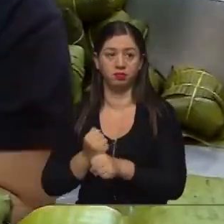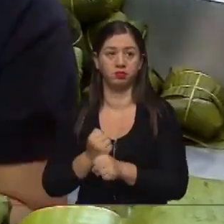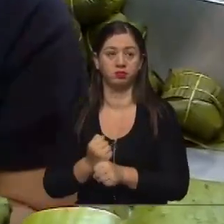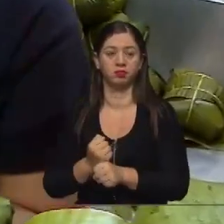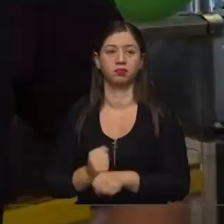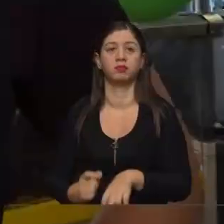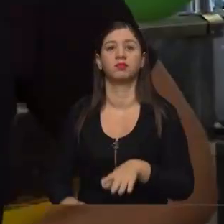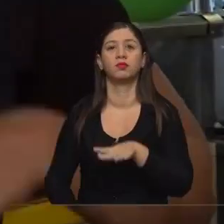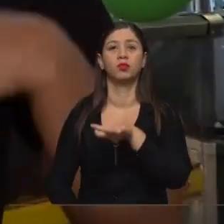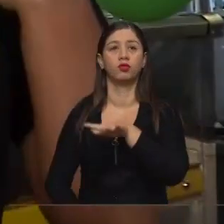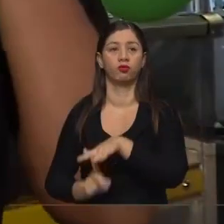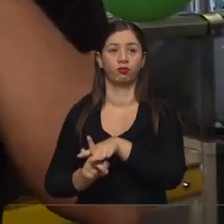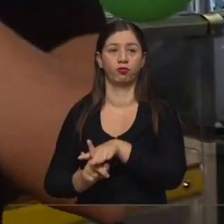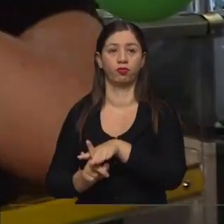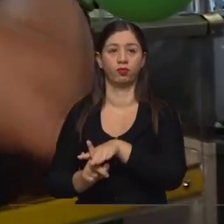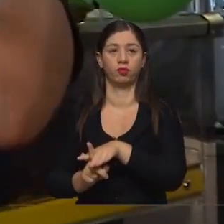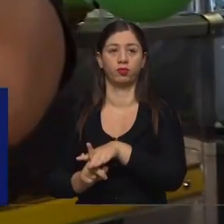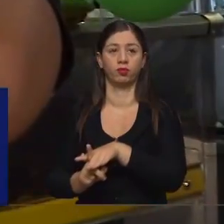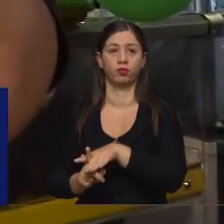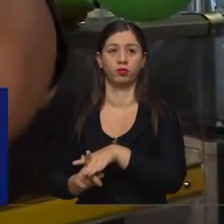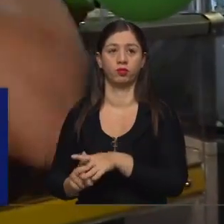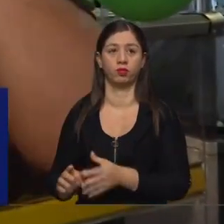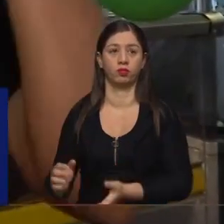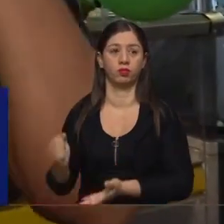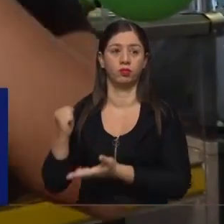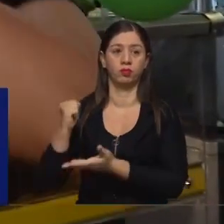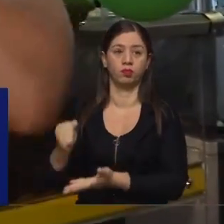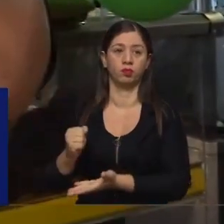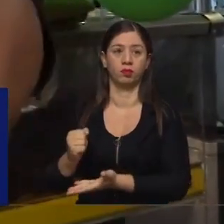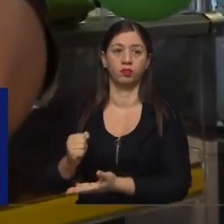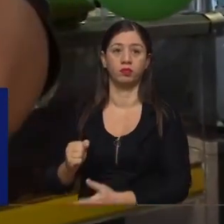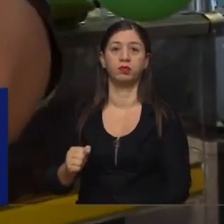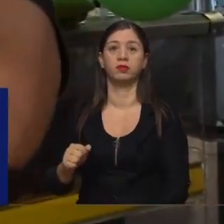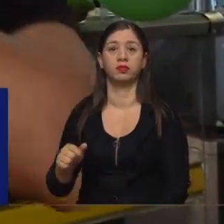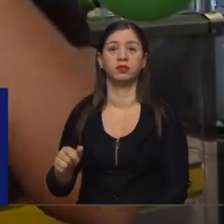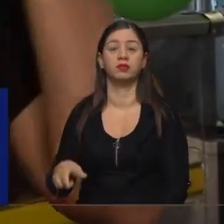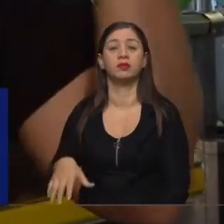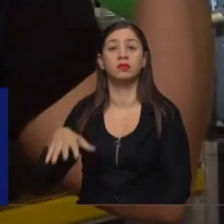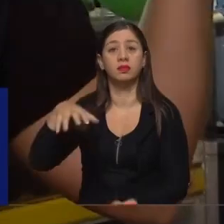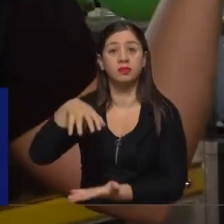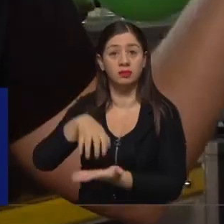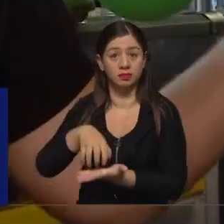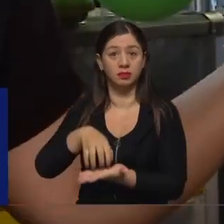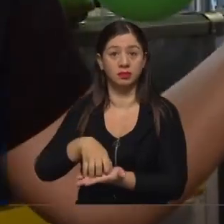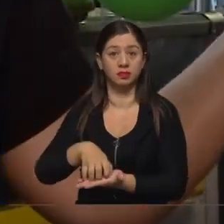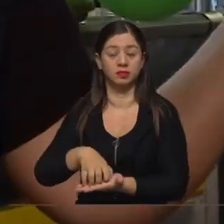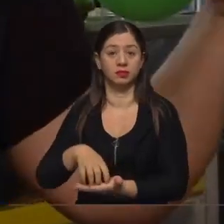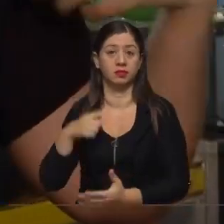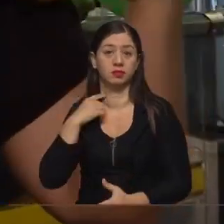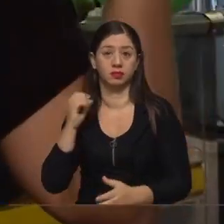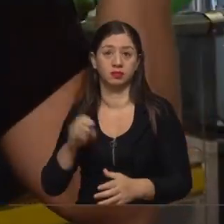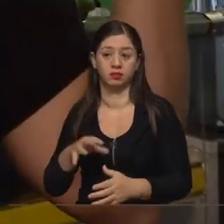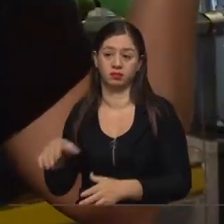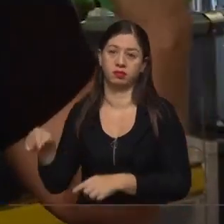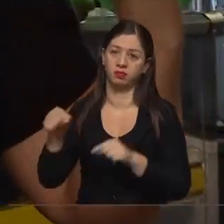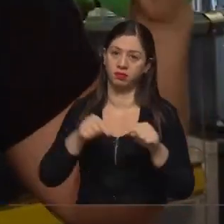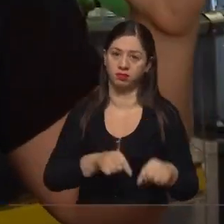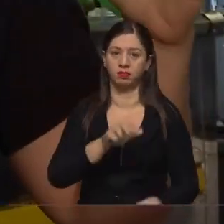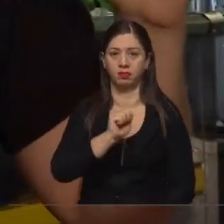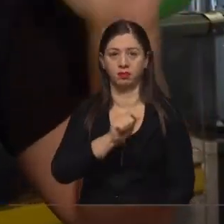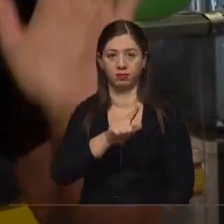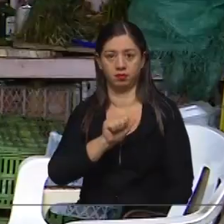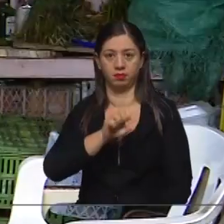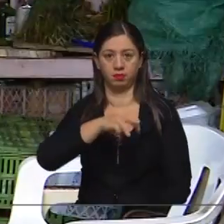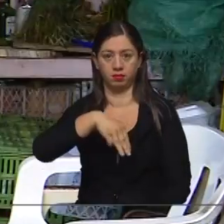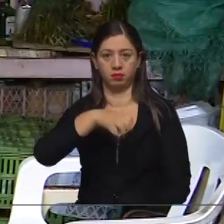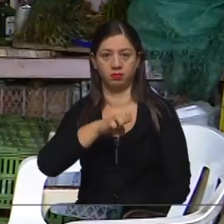uno de los fundadores la cual lo lo traje lo trasladaron desde la galería central aquí a la galería Alameda Entonces se inició